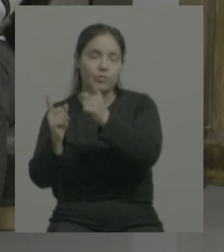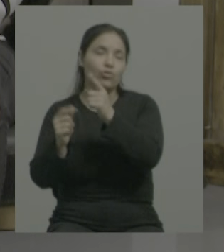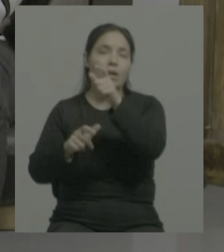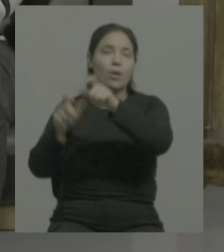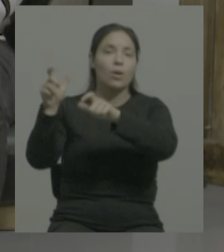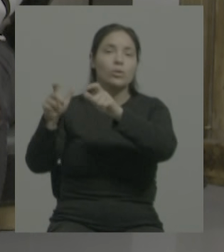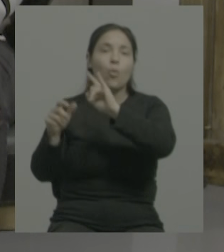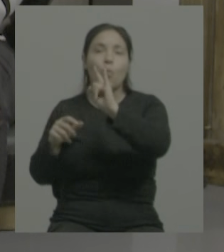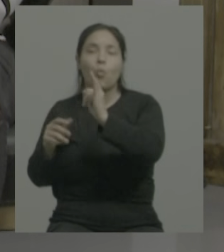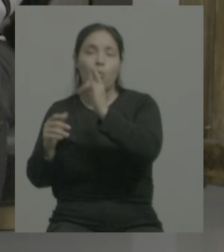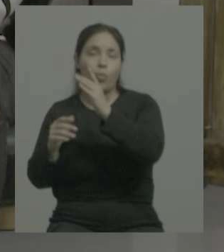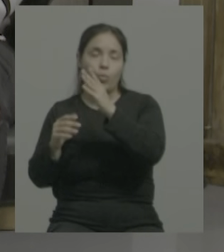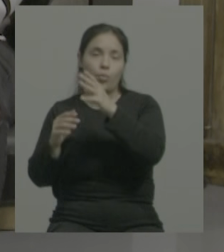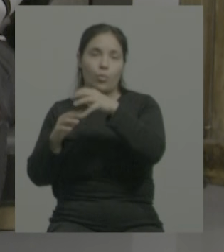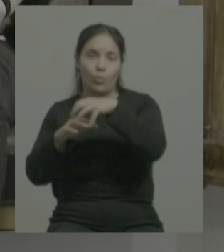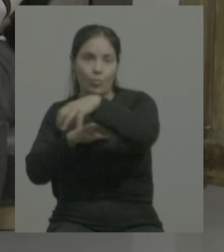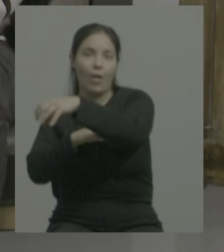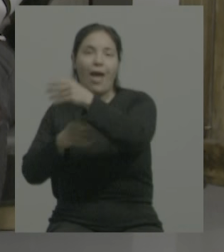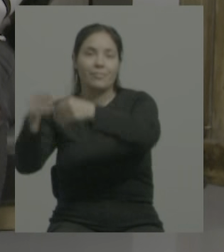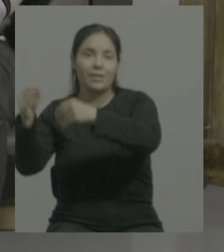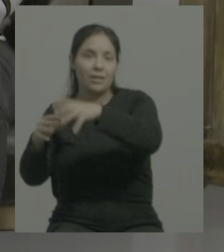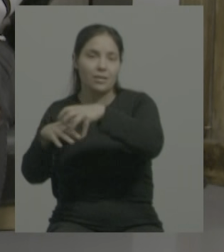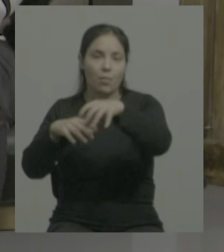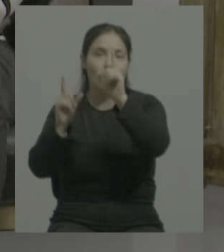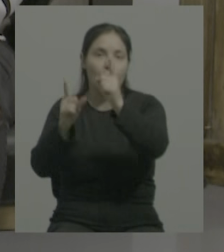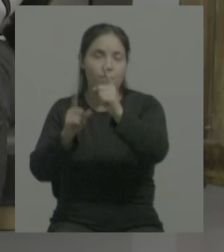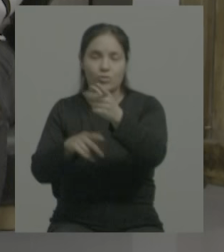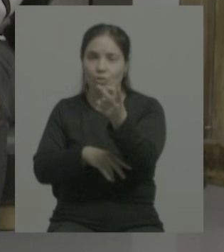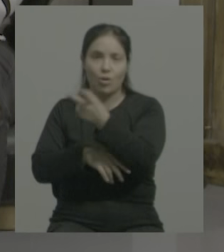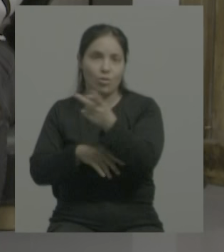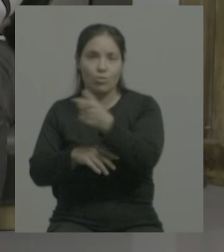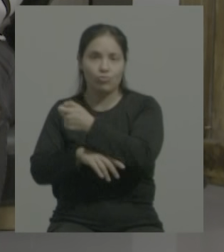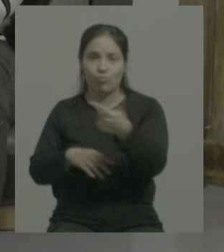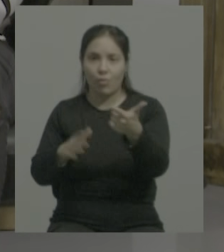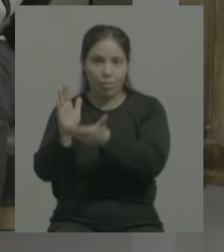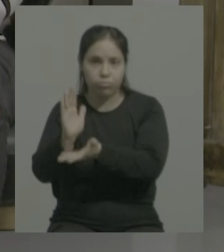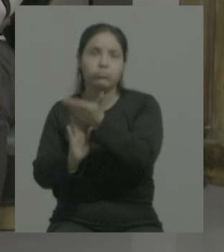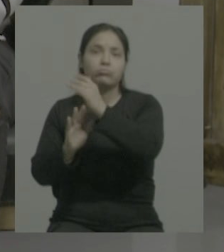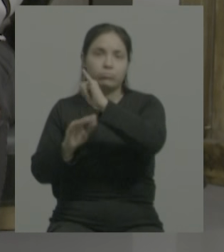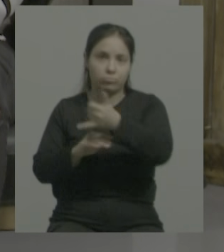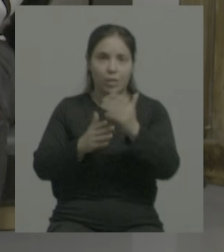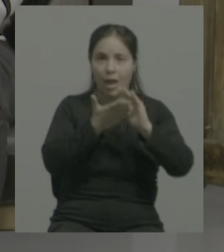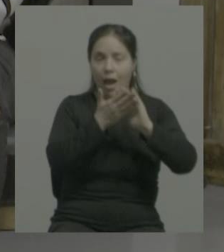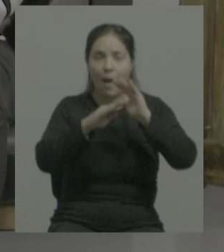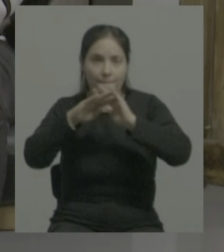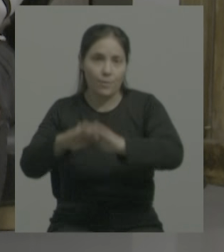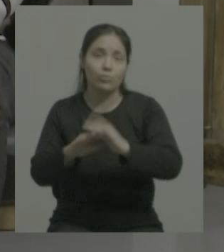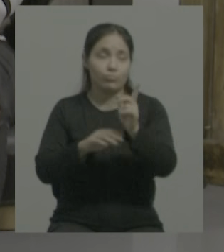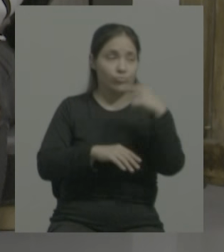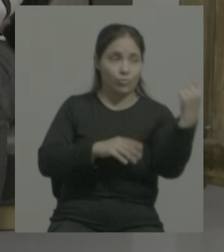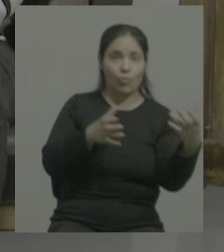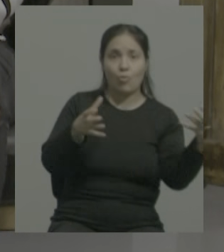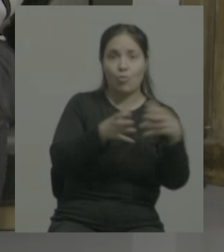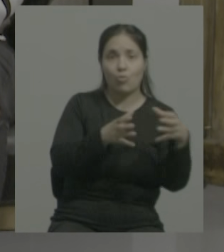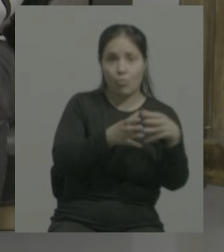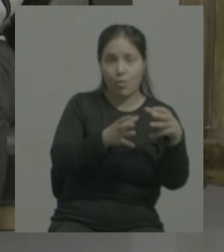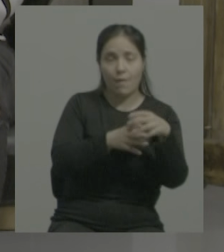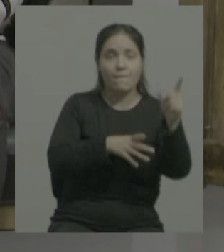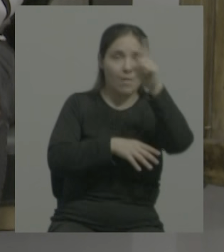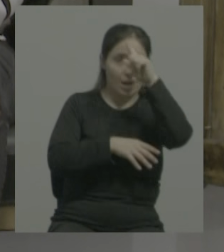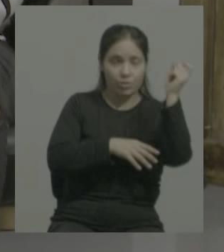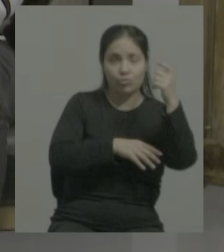claustros, tanto del docente como del no docente. Desde la Federación Universitaria de Cudo puntualmente y desde la Federación Universitaria Argentina se han